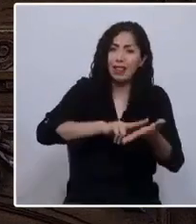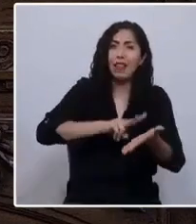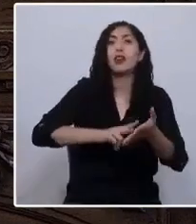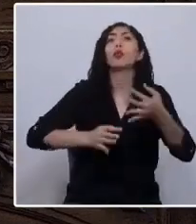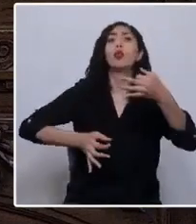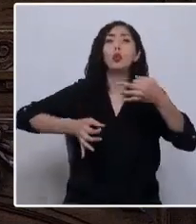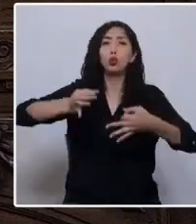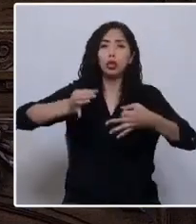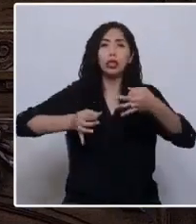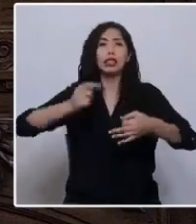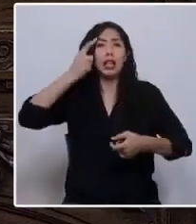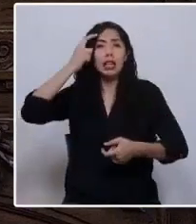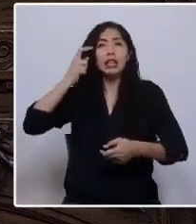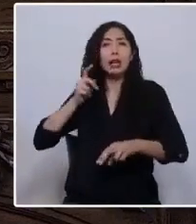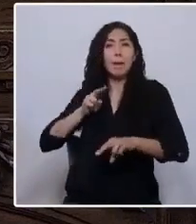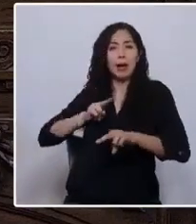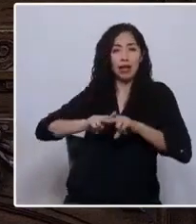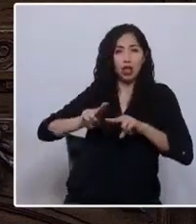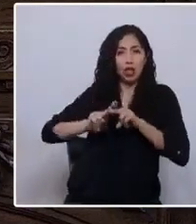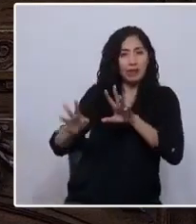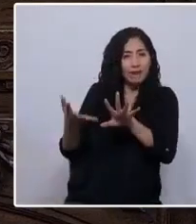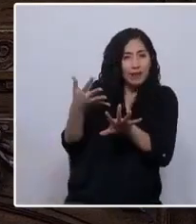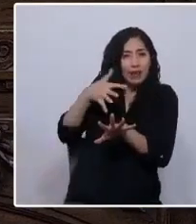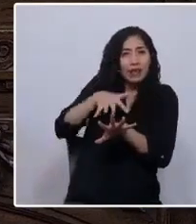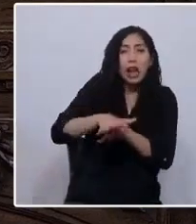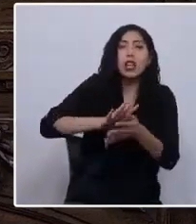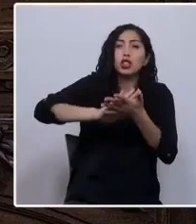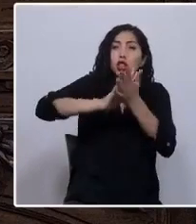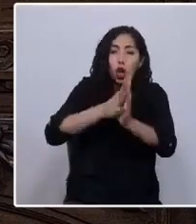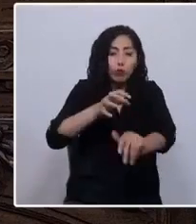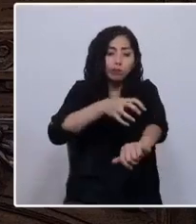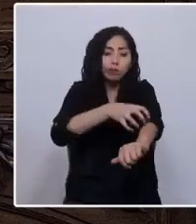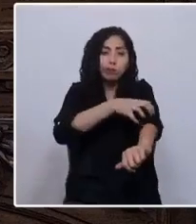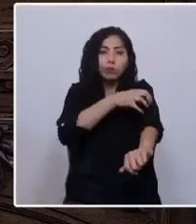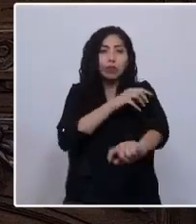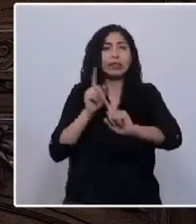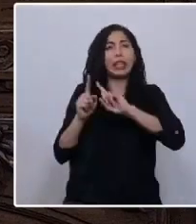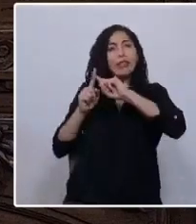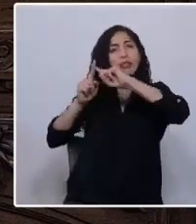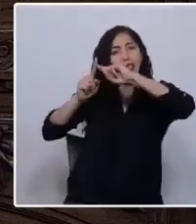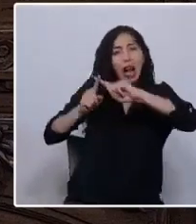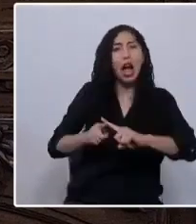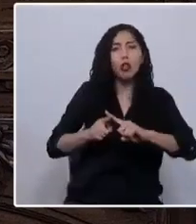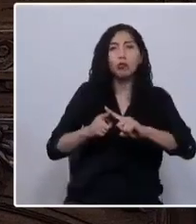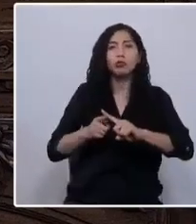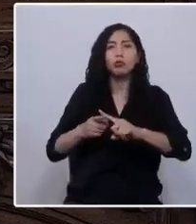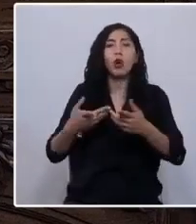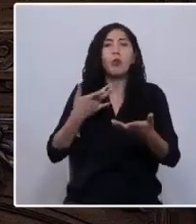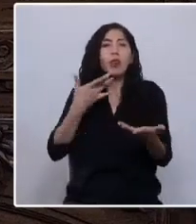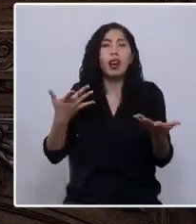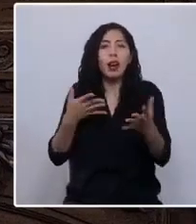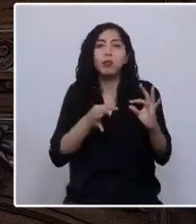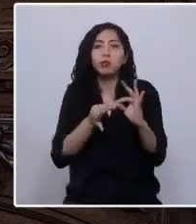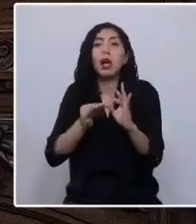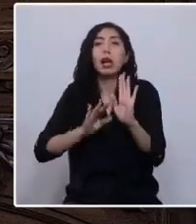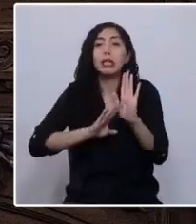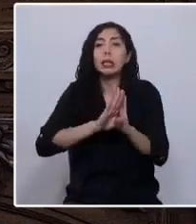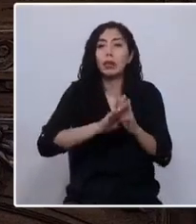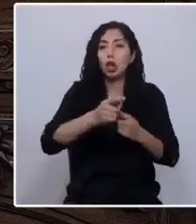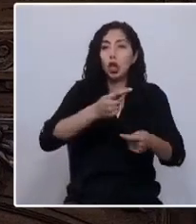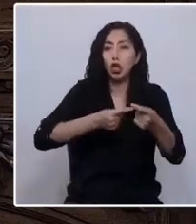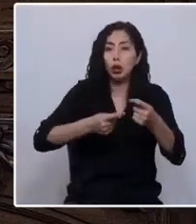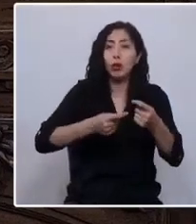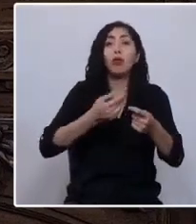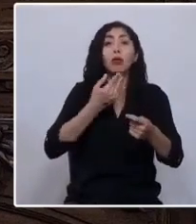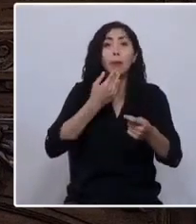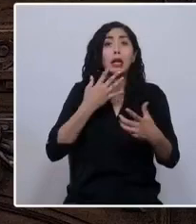integral por todos los territorios y comunidades sacrificadas el crecimiento económico que identifique las responsabilidades de quienes en los